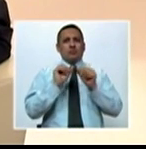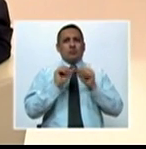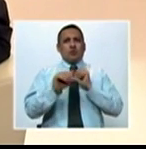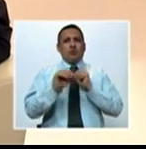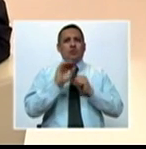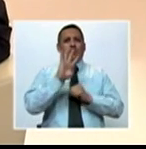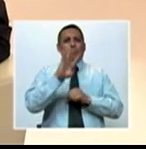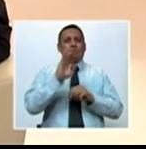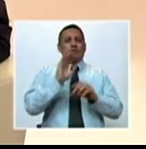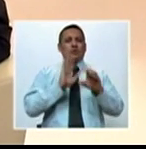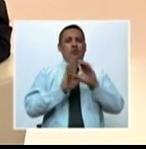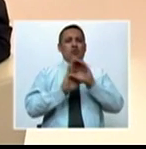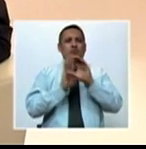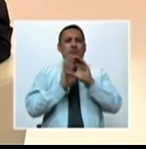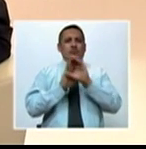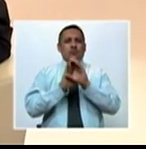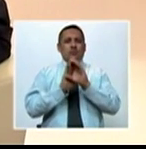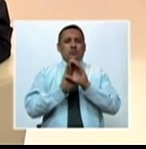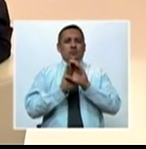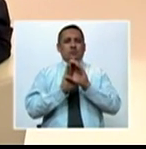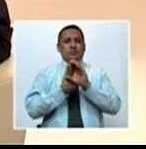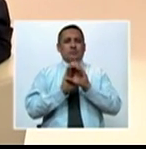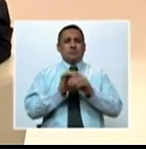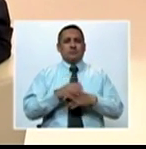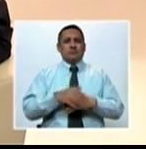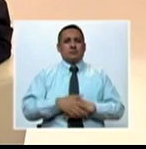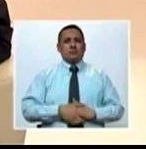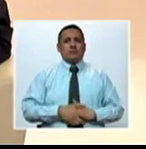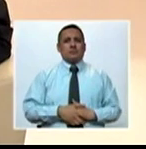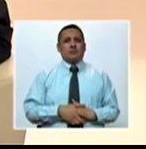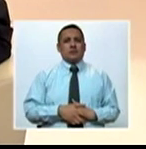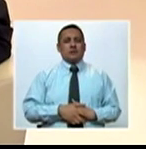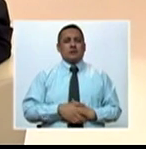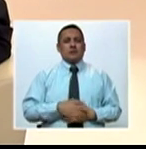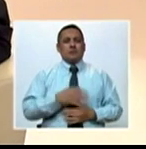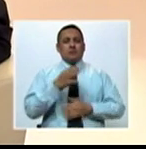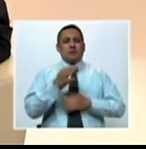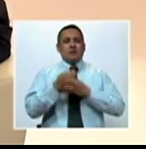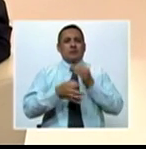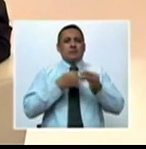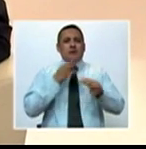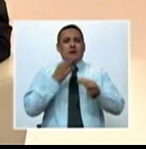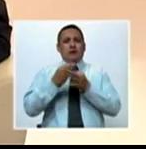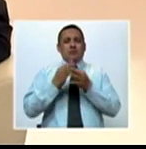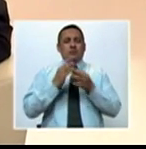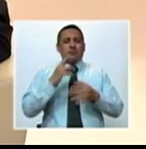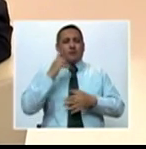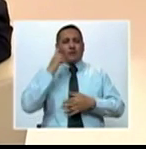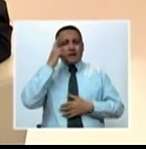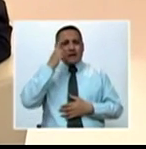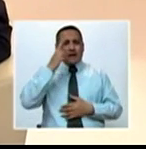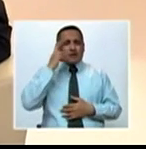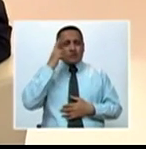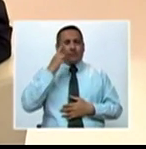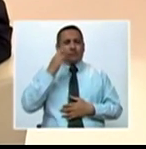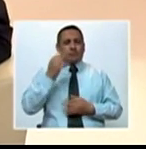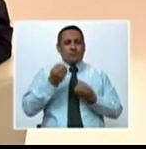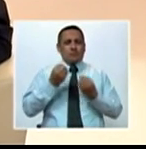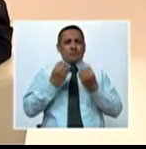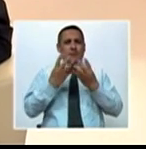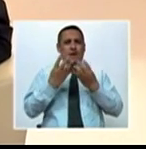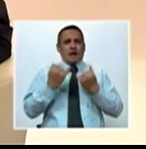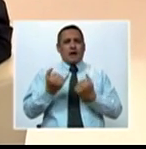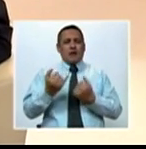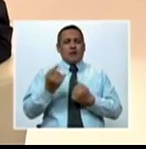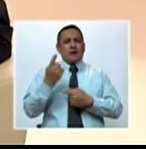Entonces, estamos hablando de una razonabilidad. Regresamos entonces